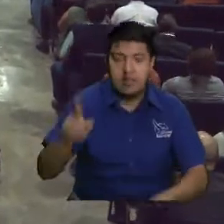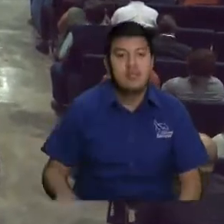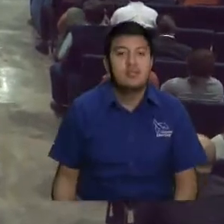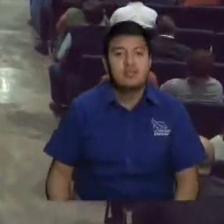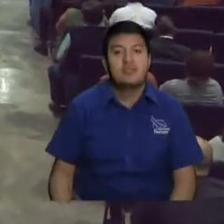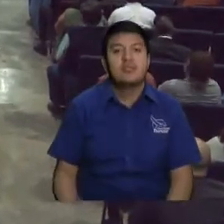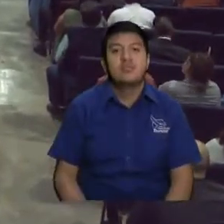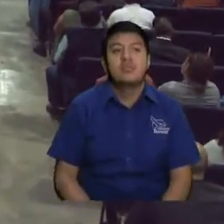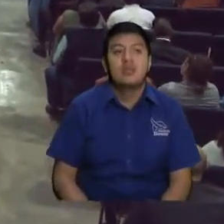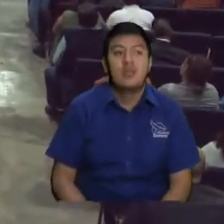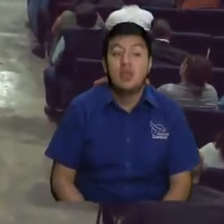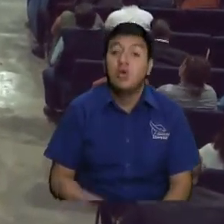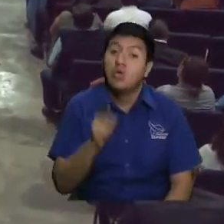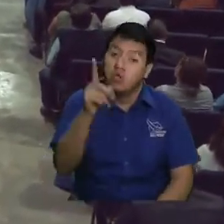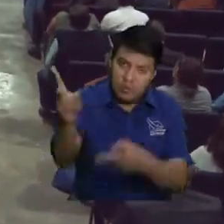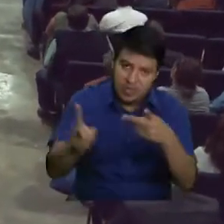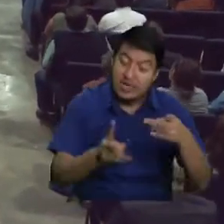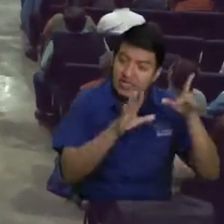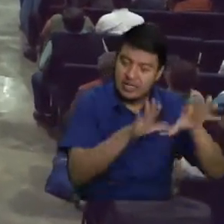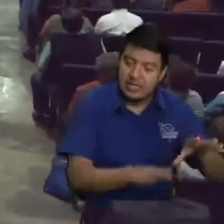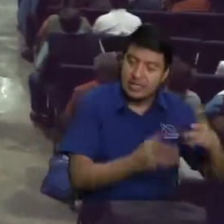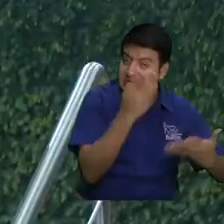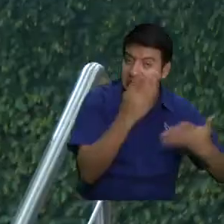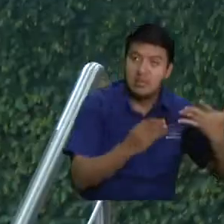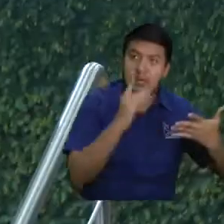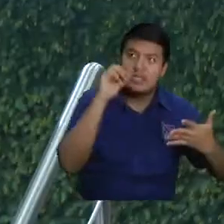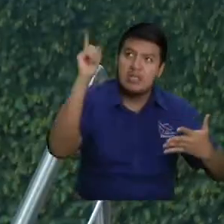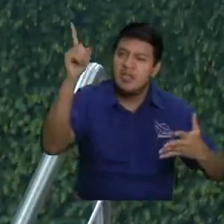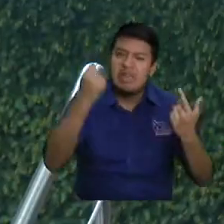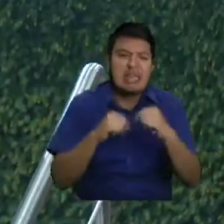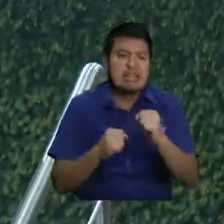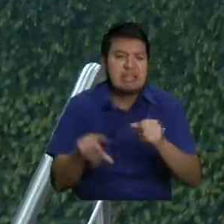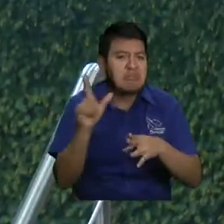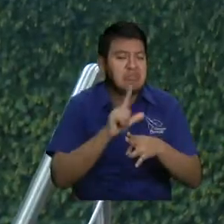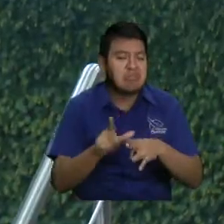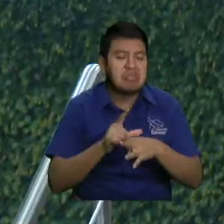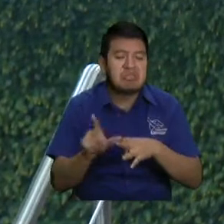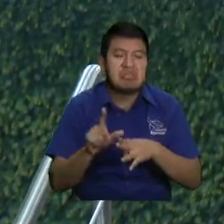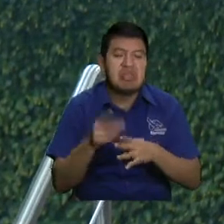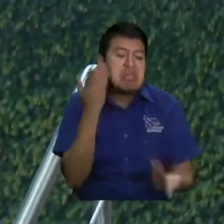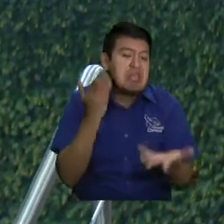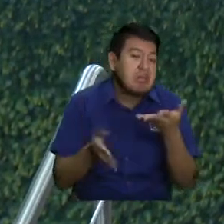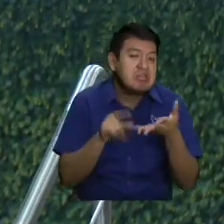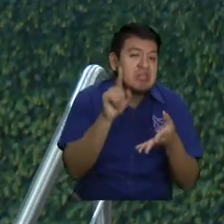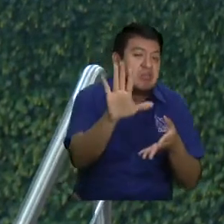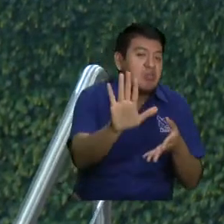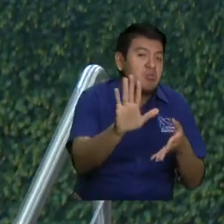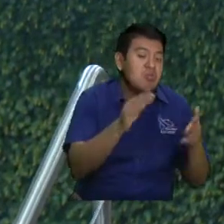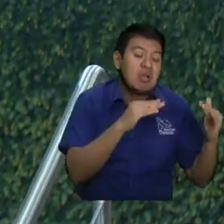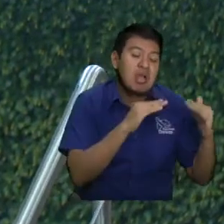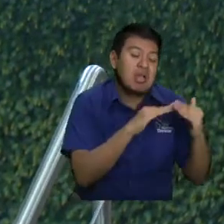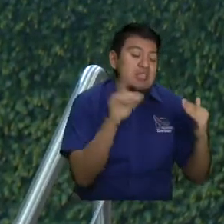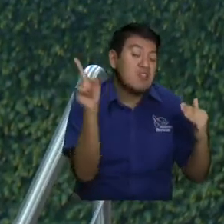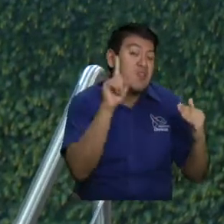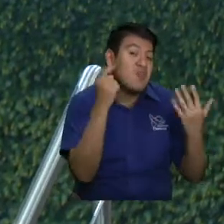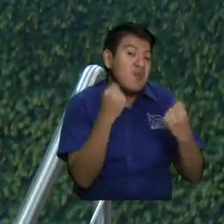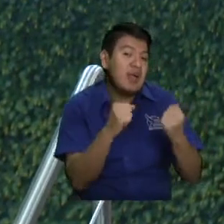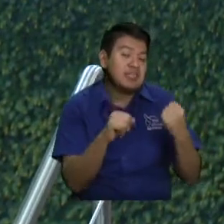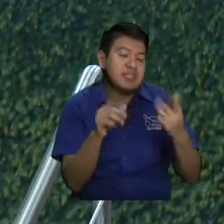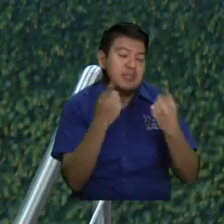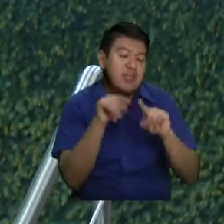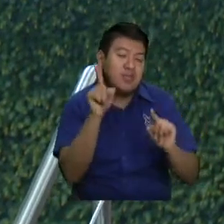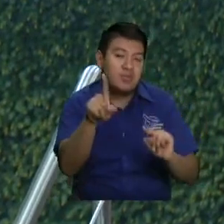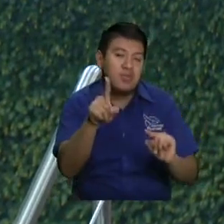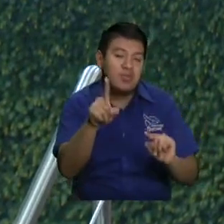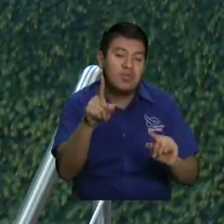Aquí usted viene y le sirve al Señor y hace cosas que tal vez ni siquiera en su casa hace, porque se enamoró del Señor y no